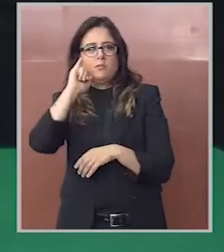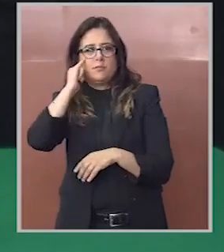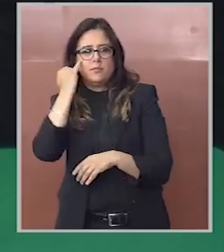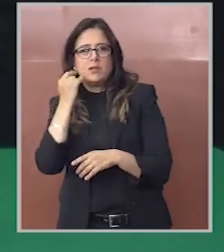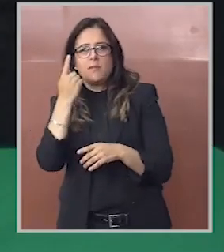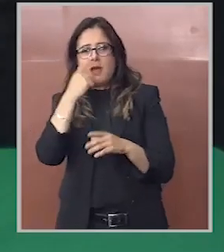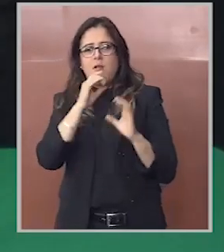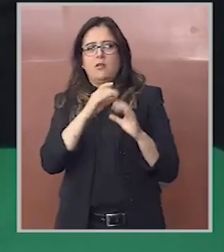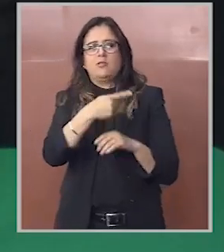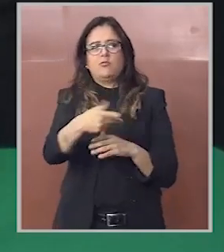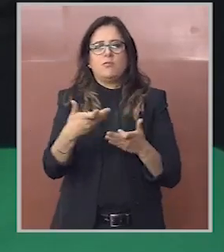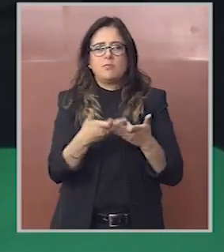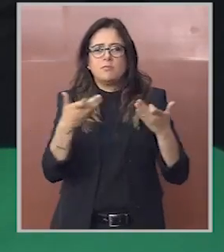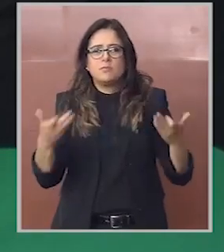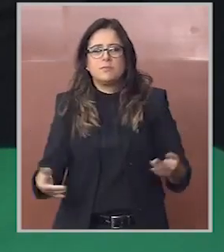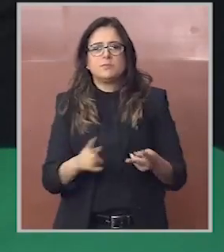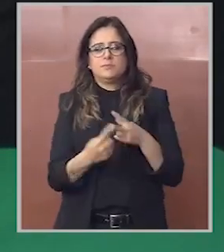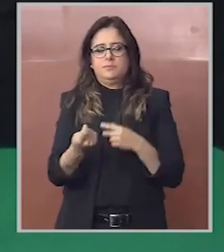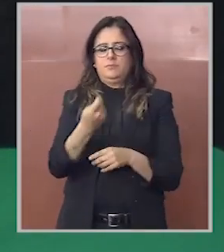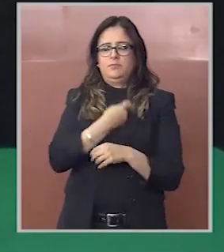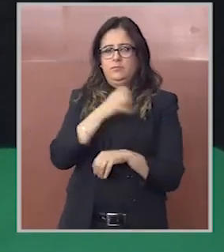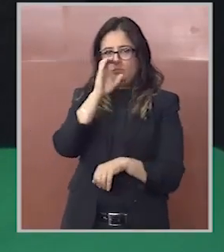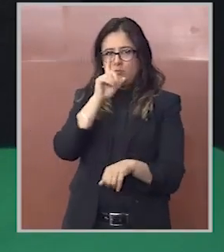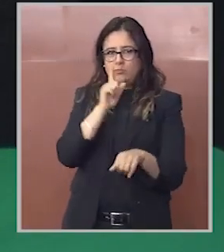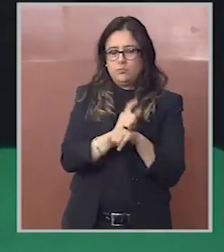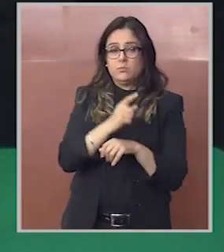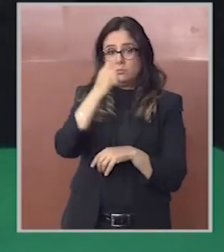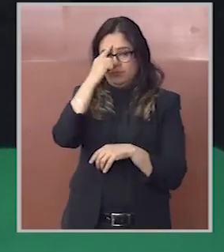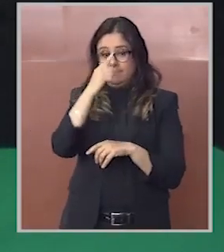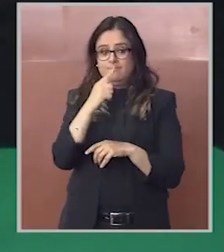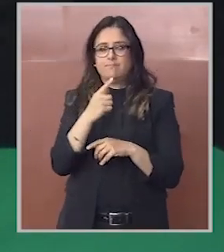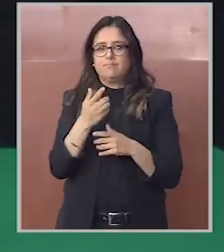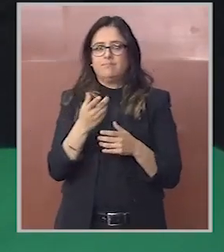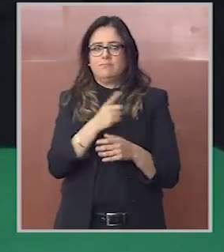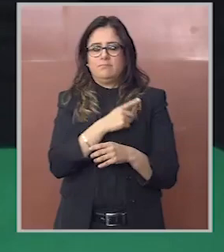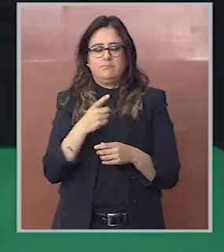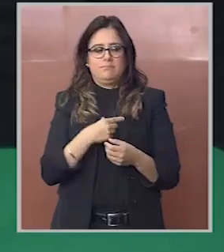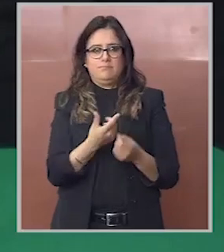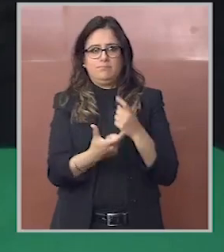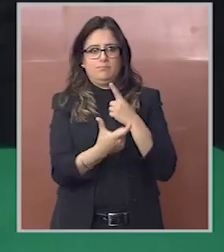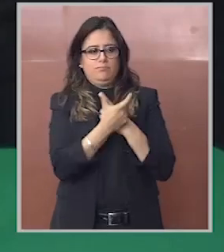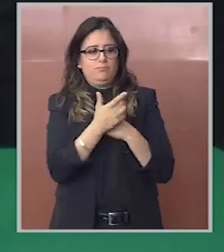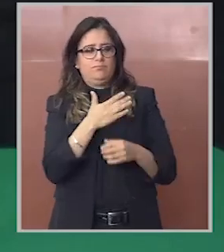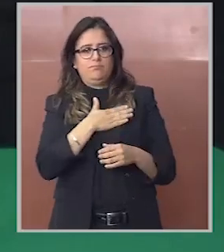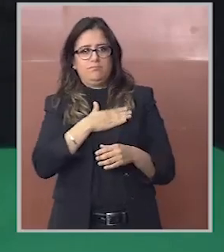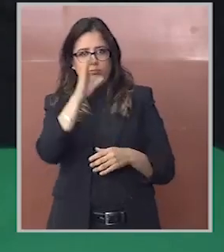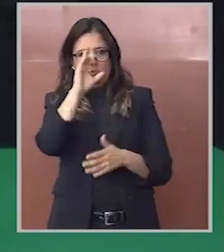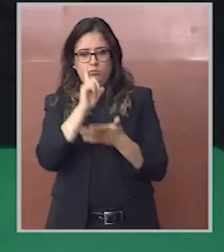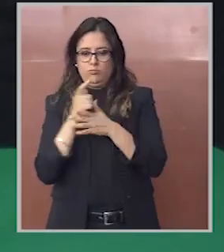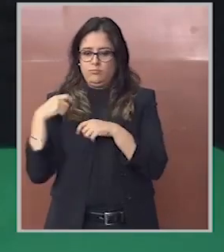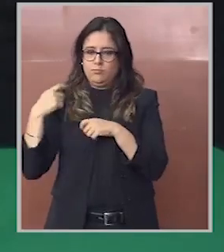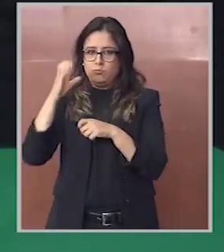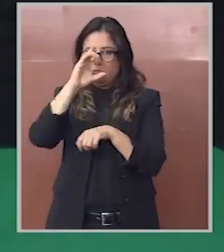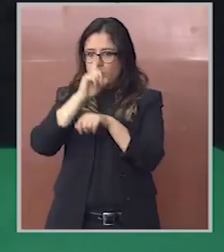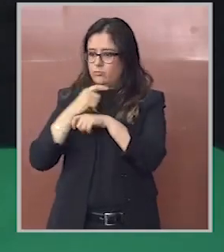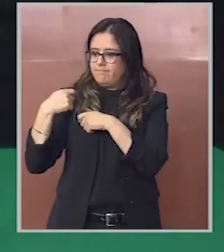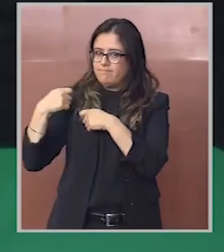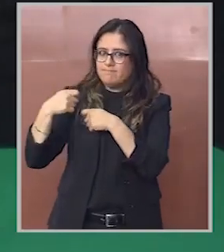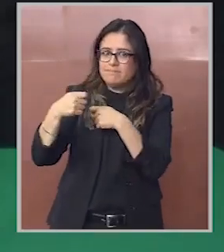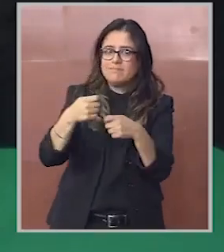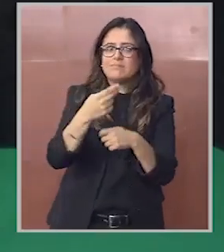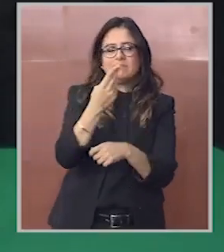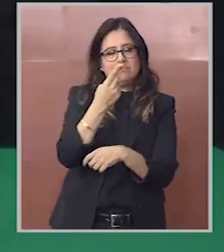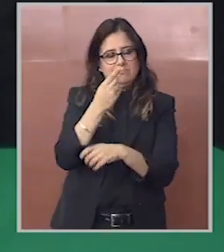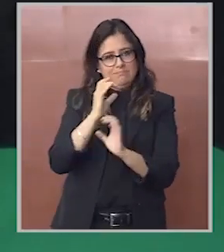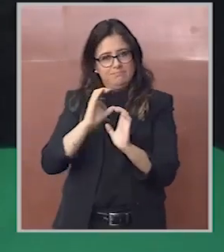protección de su patrimonio cultural el derecho a la consulta previa y también todo el tema de la participación activa en la